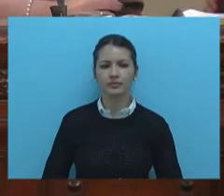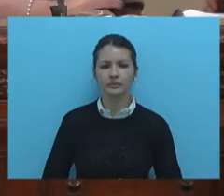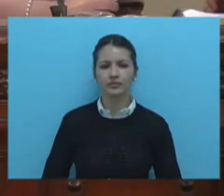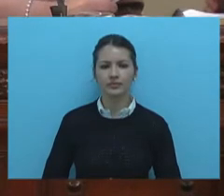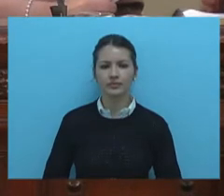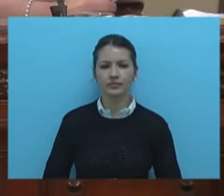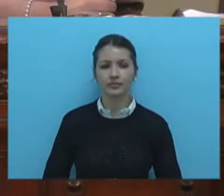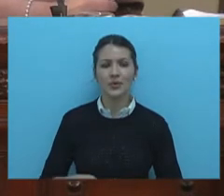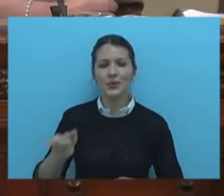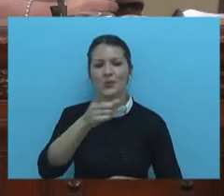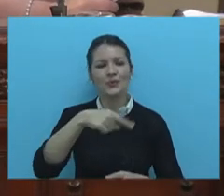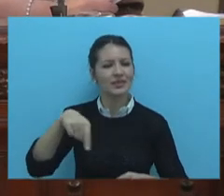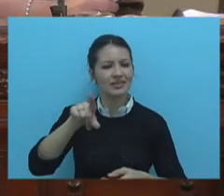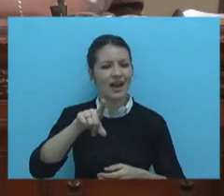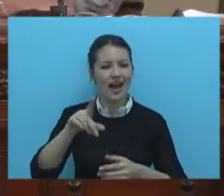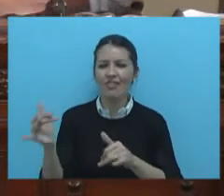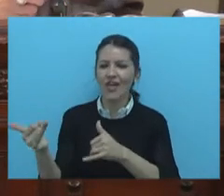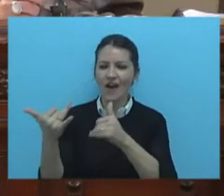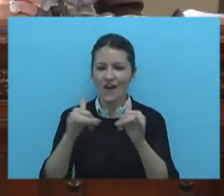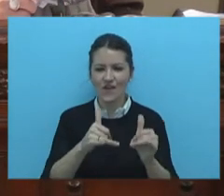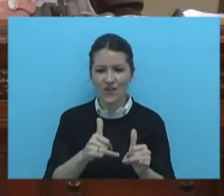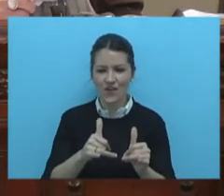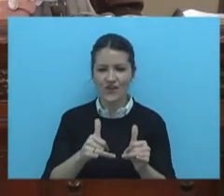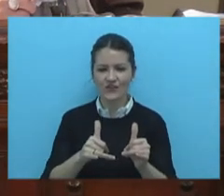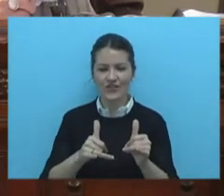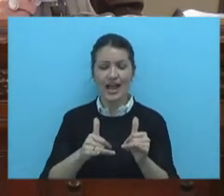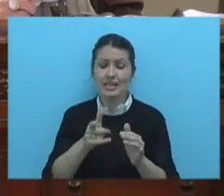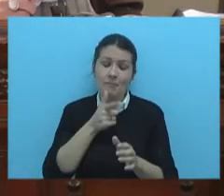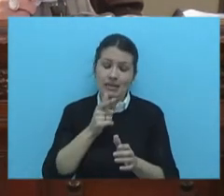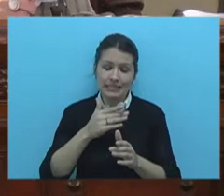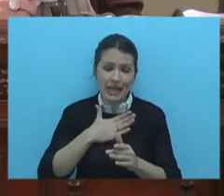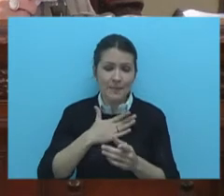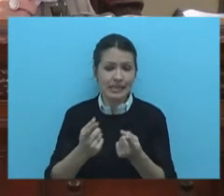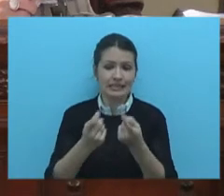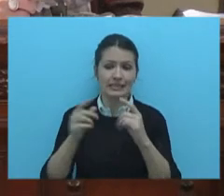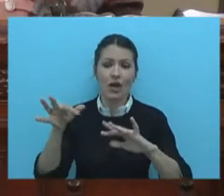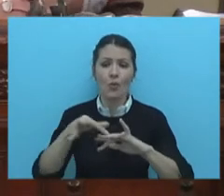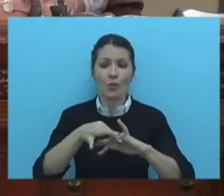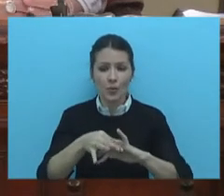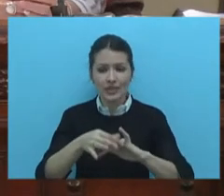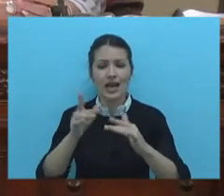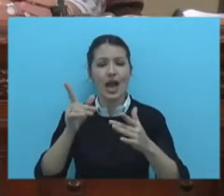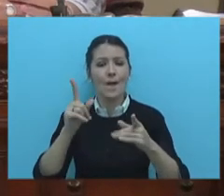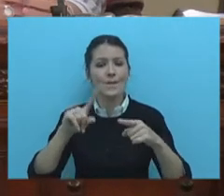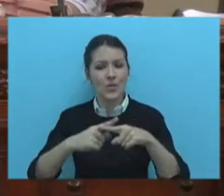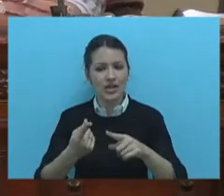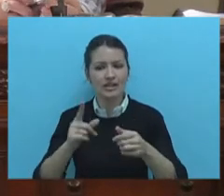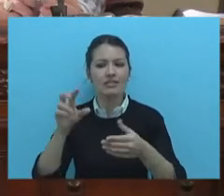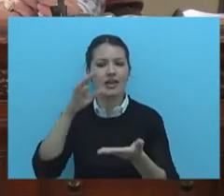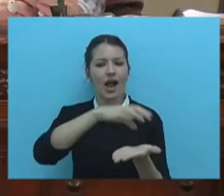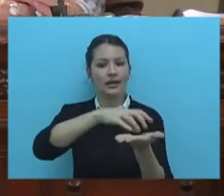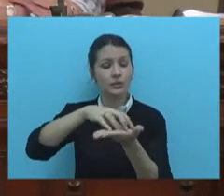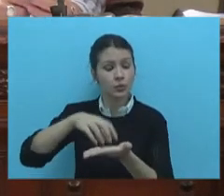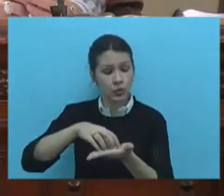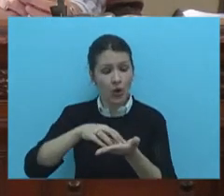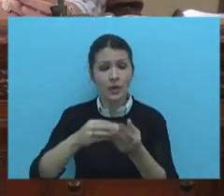Son jóvenes que se tienen, creo, que comprometer con las instituciones, con la política, porque dentro